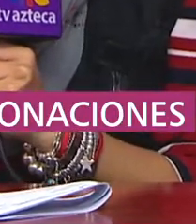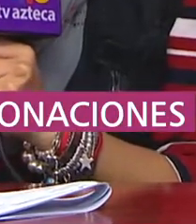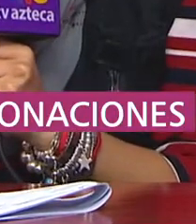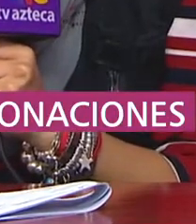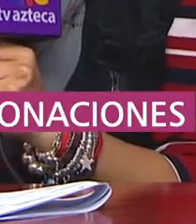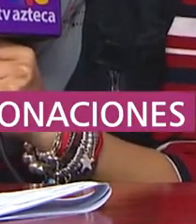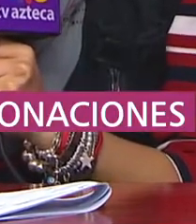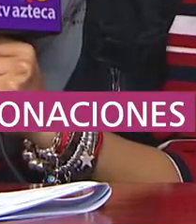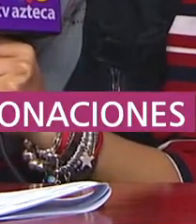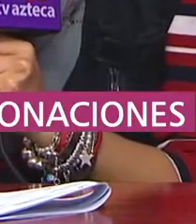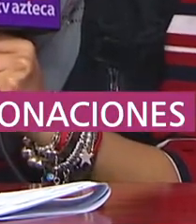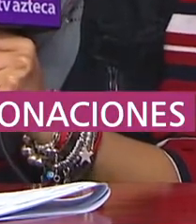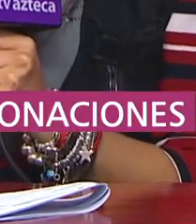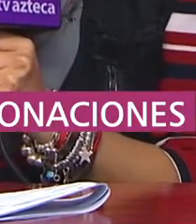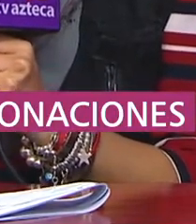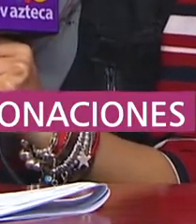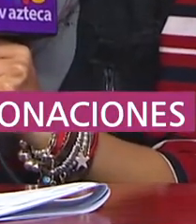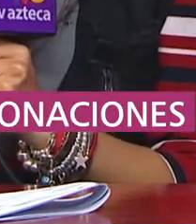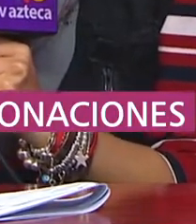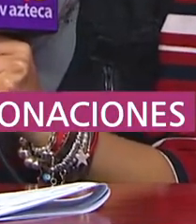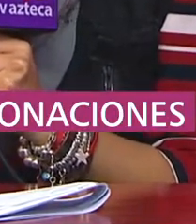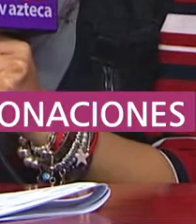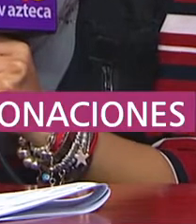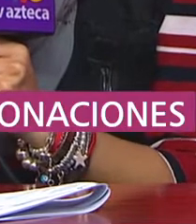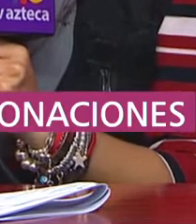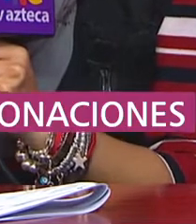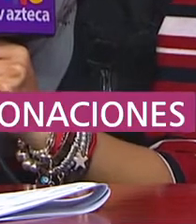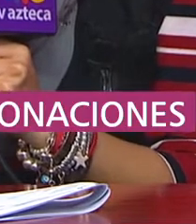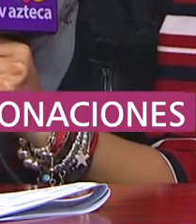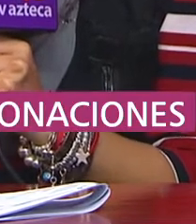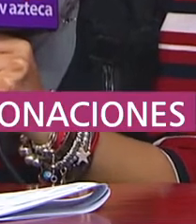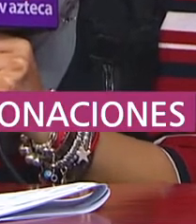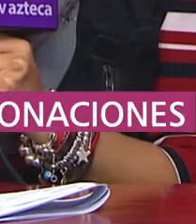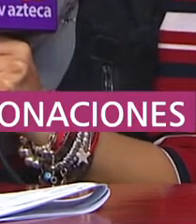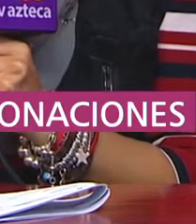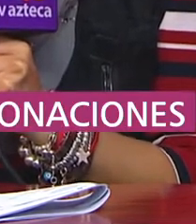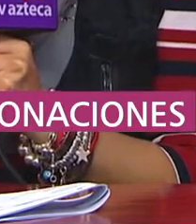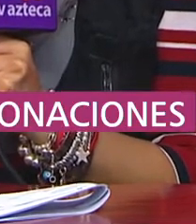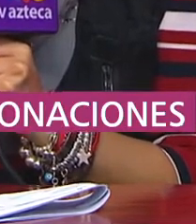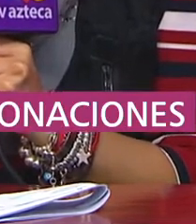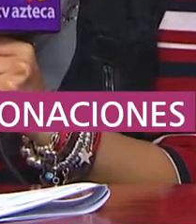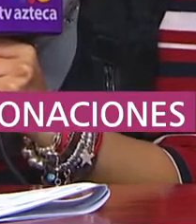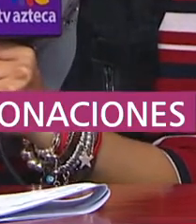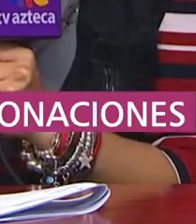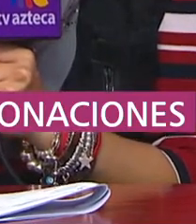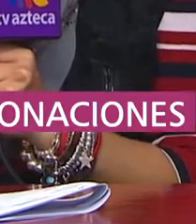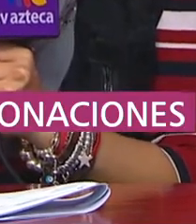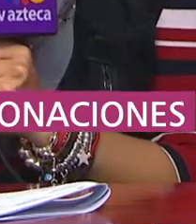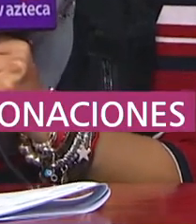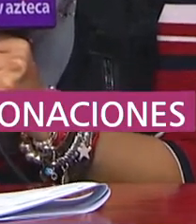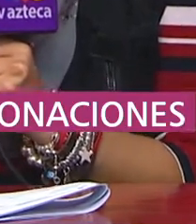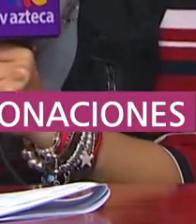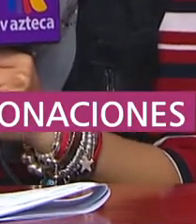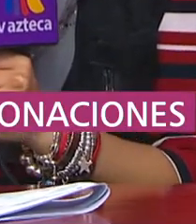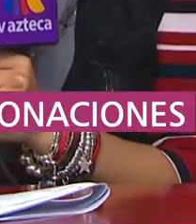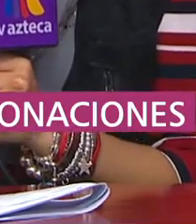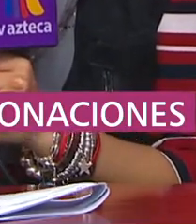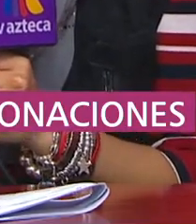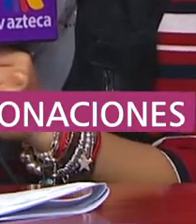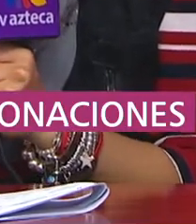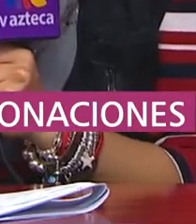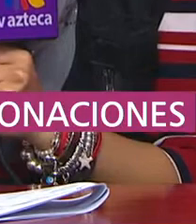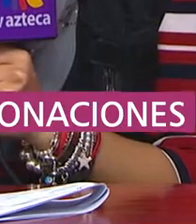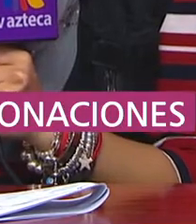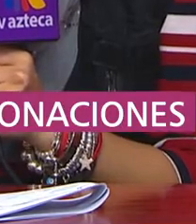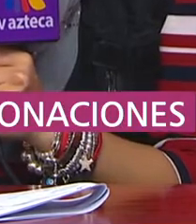revisando el caso del señor santiago lo que vamos a respondernos en contacto con ellos para determinar qué es lo que necesitan el tipo de material quirúrgico